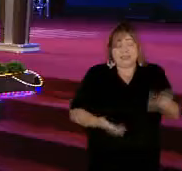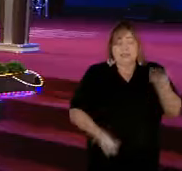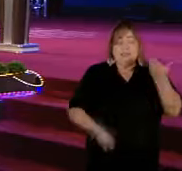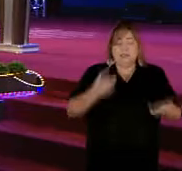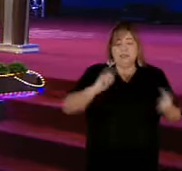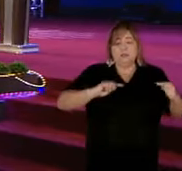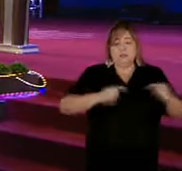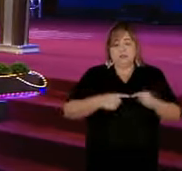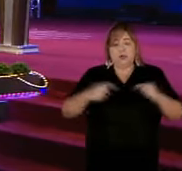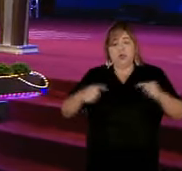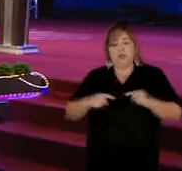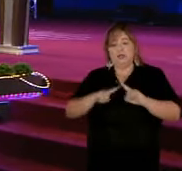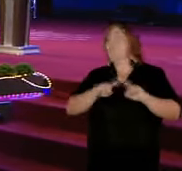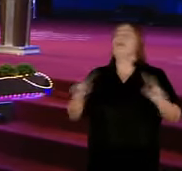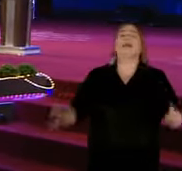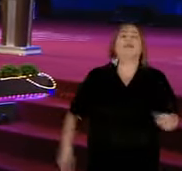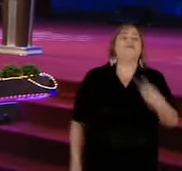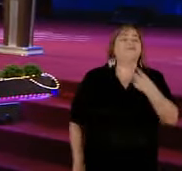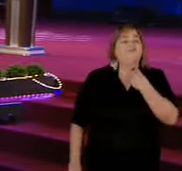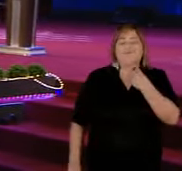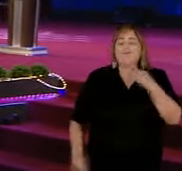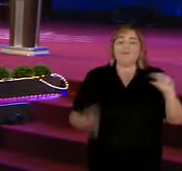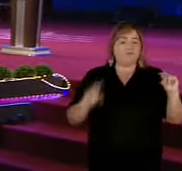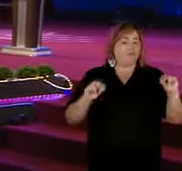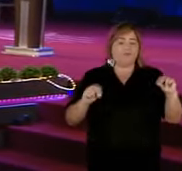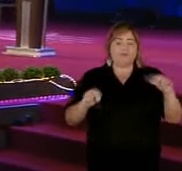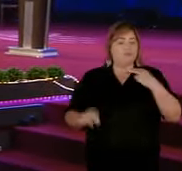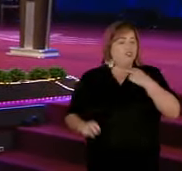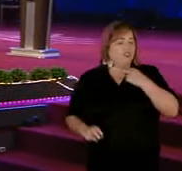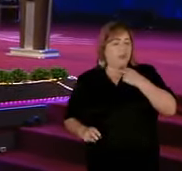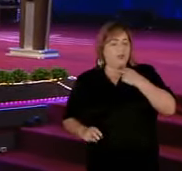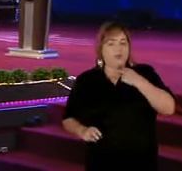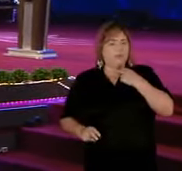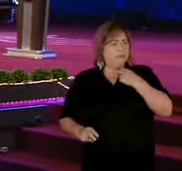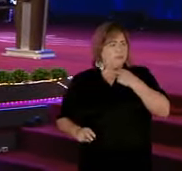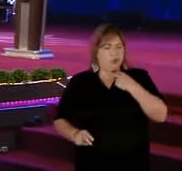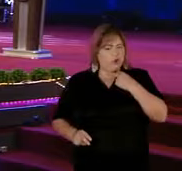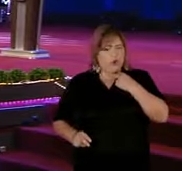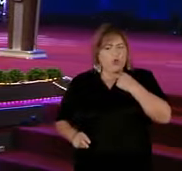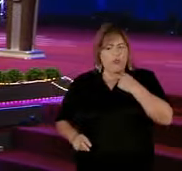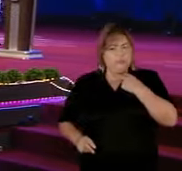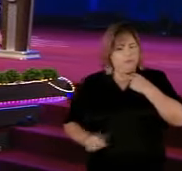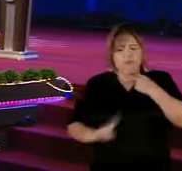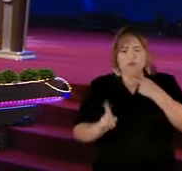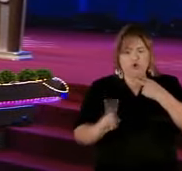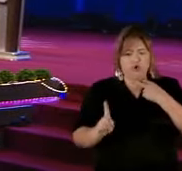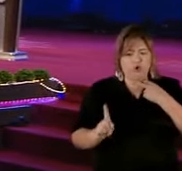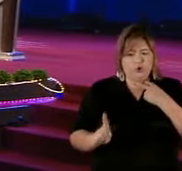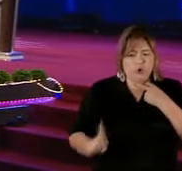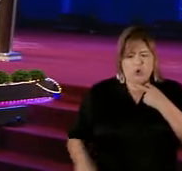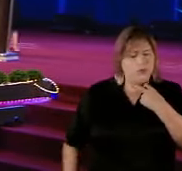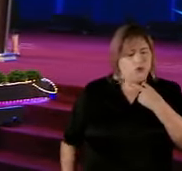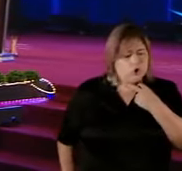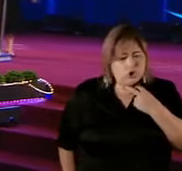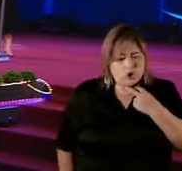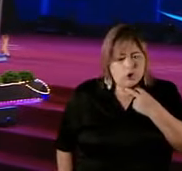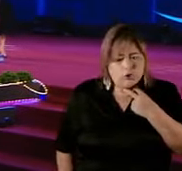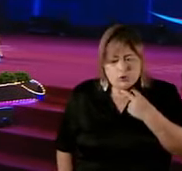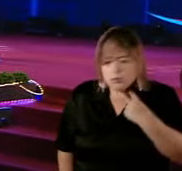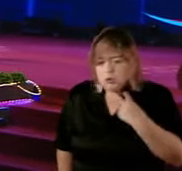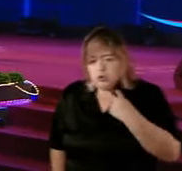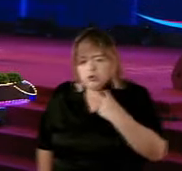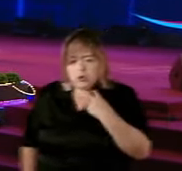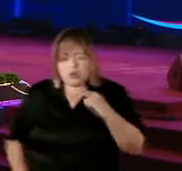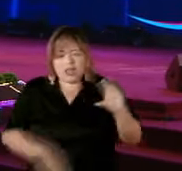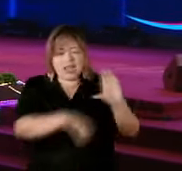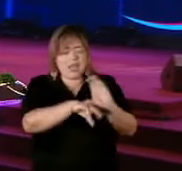puede afectar, pero no te va a detener, no te va a detener, no te va a detener, no te va a detener. Acaba sanda. Y la